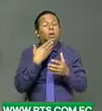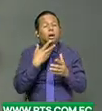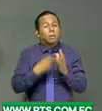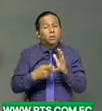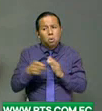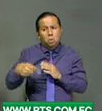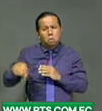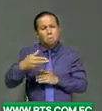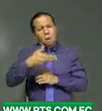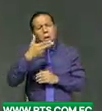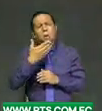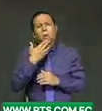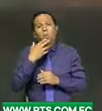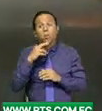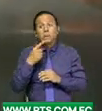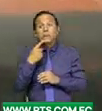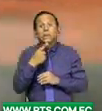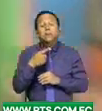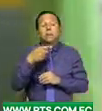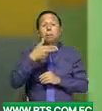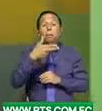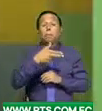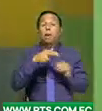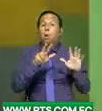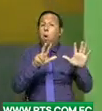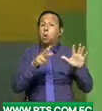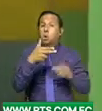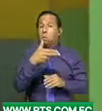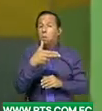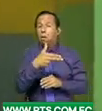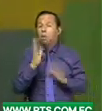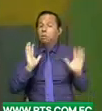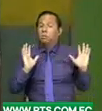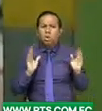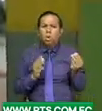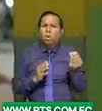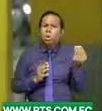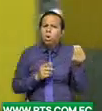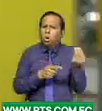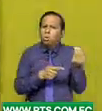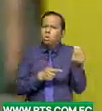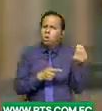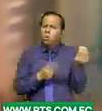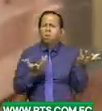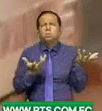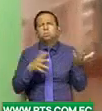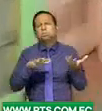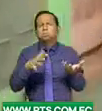cuentan los tiros le han pegado al muchacho joven consiguiendo éxitos